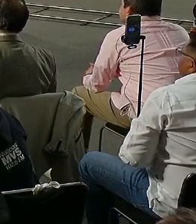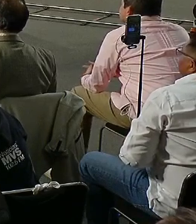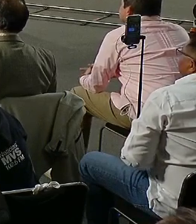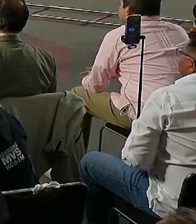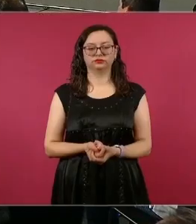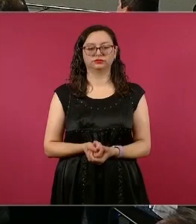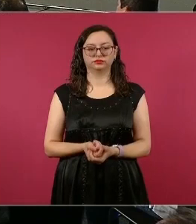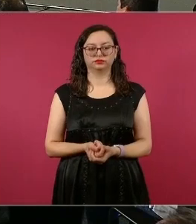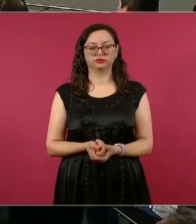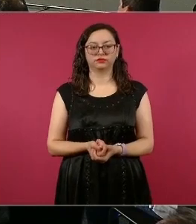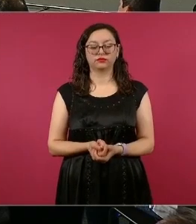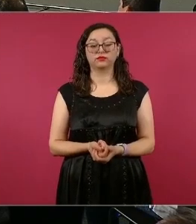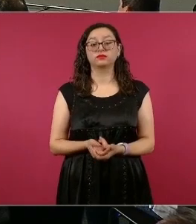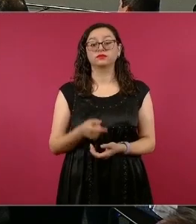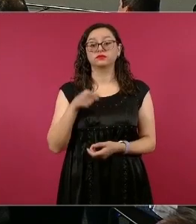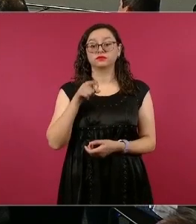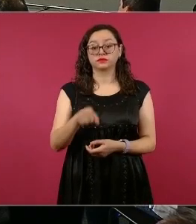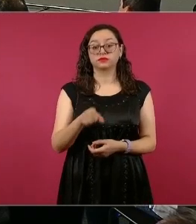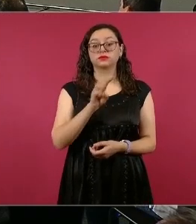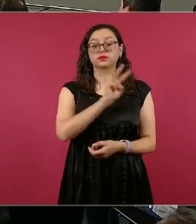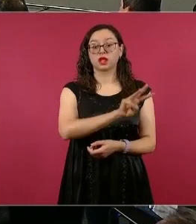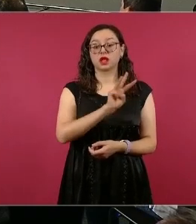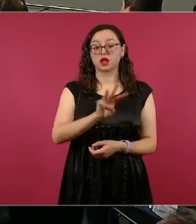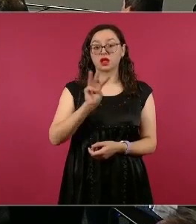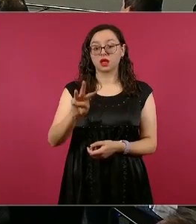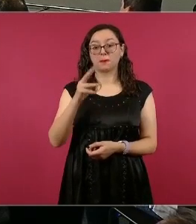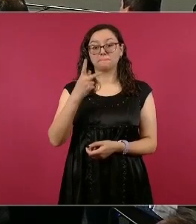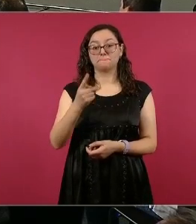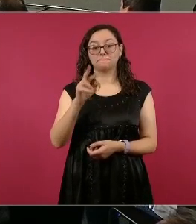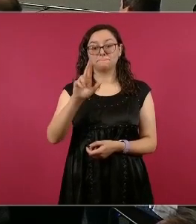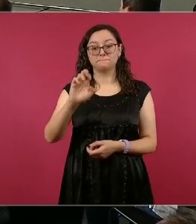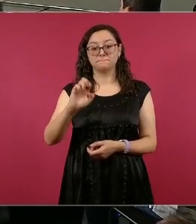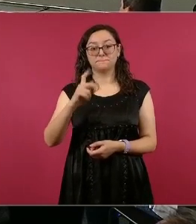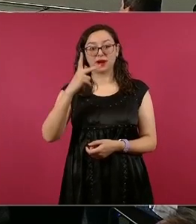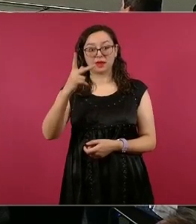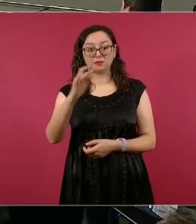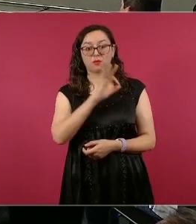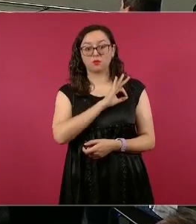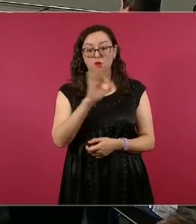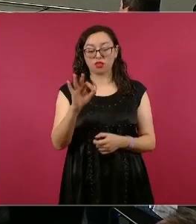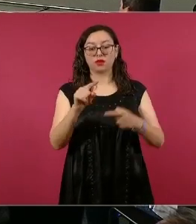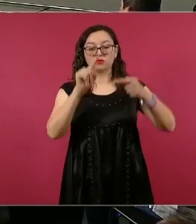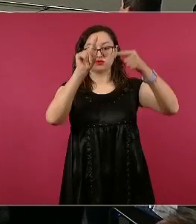muy rápido. Nomás para que podamos ir viendo, en el caso de Aguascalientes,